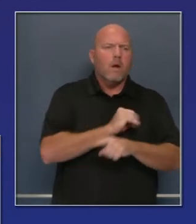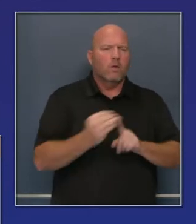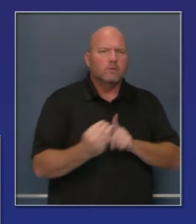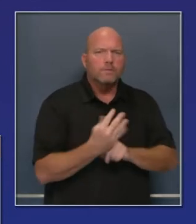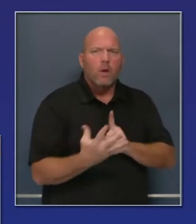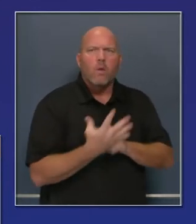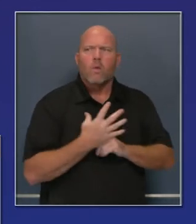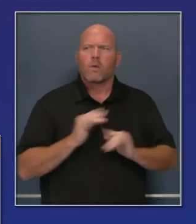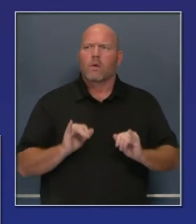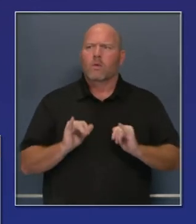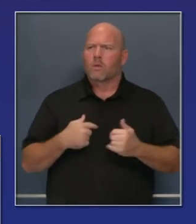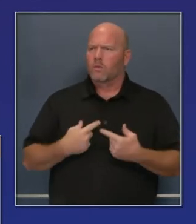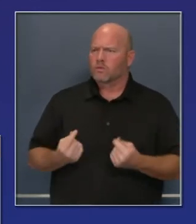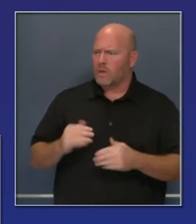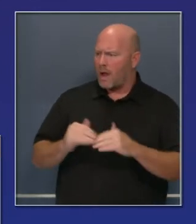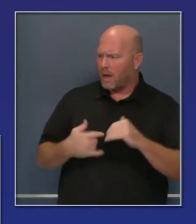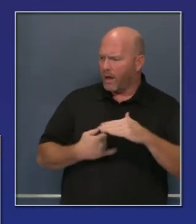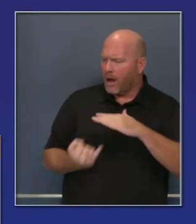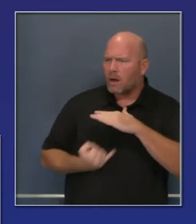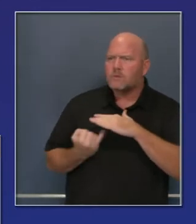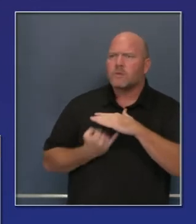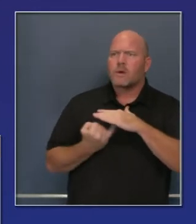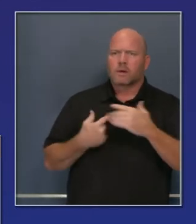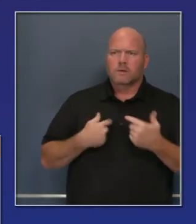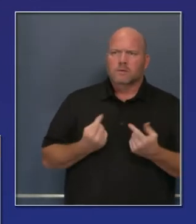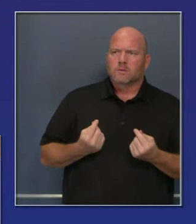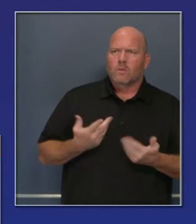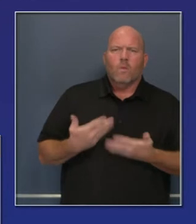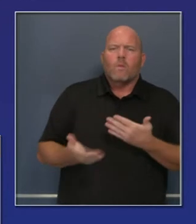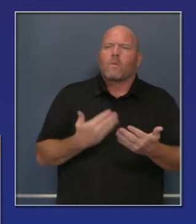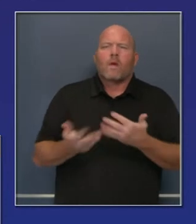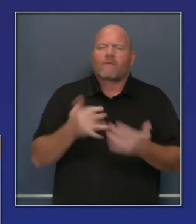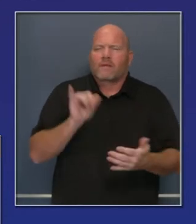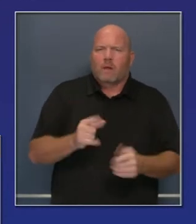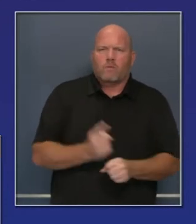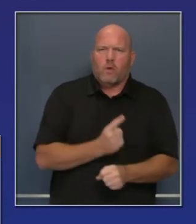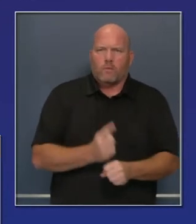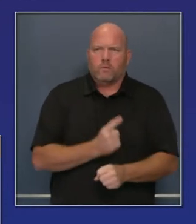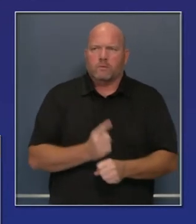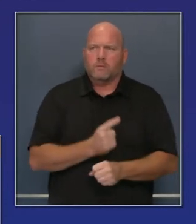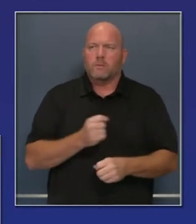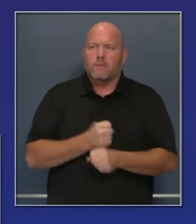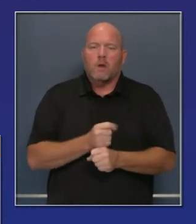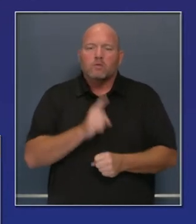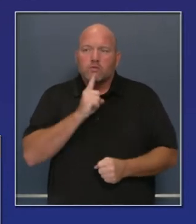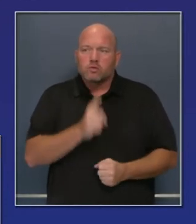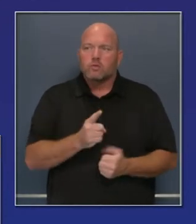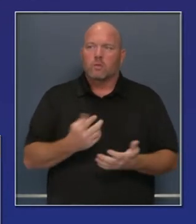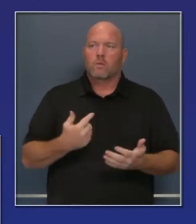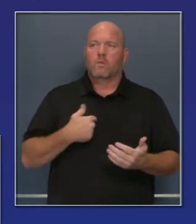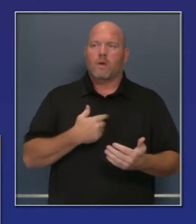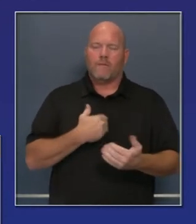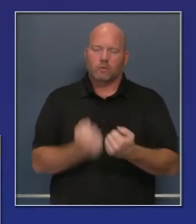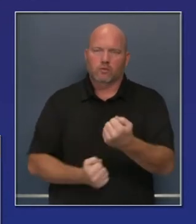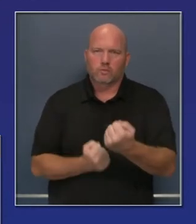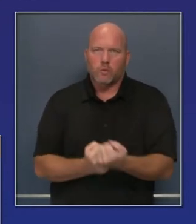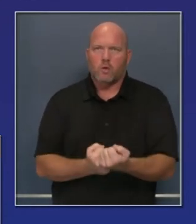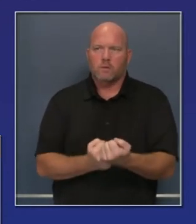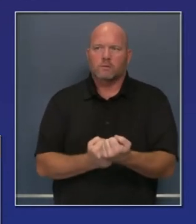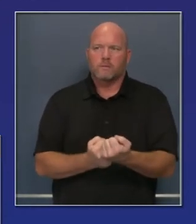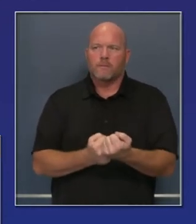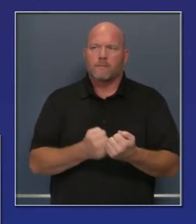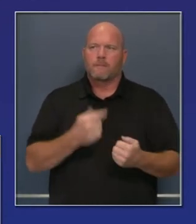fueron expuestos a que se pongan en cuarentena o se aíslen y que lo hagan de una forma bien